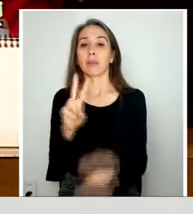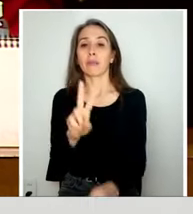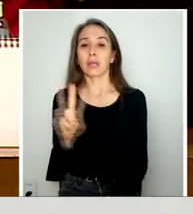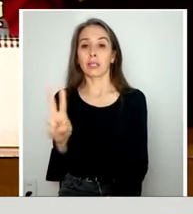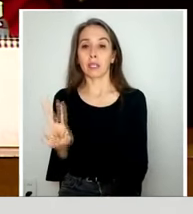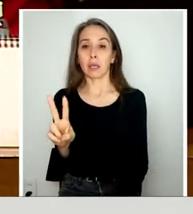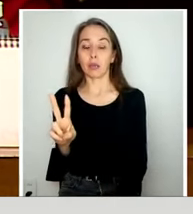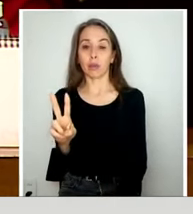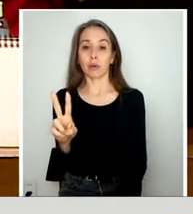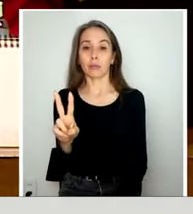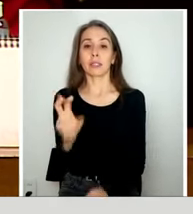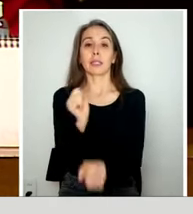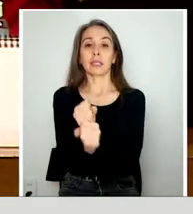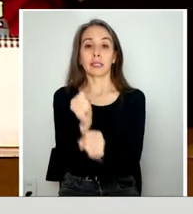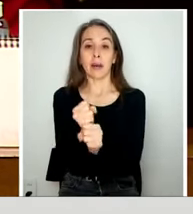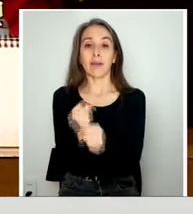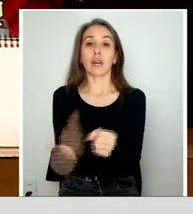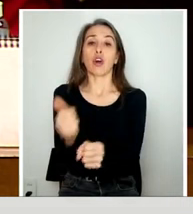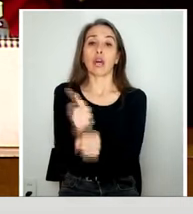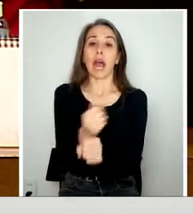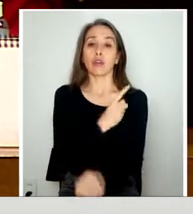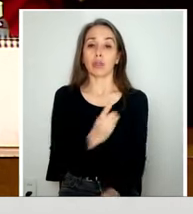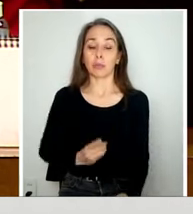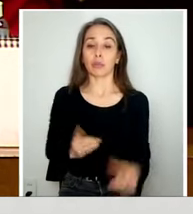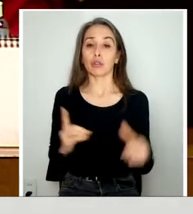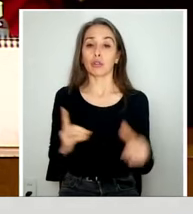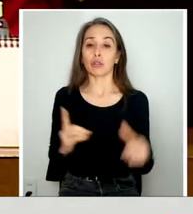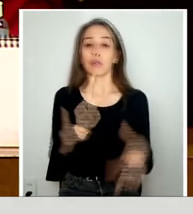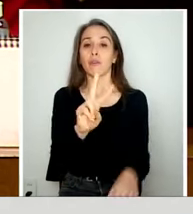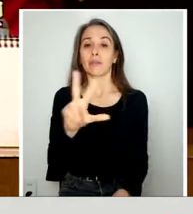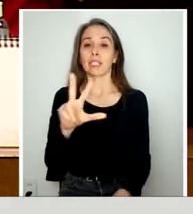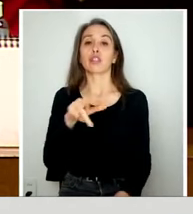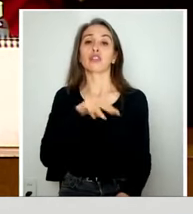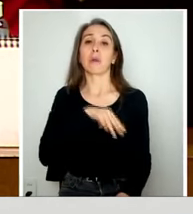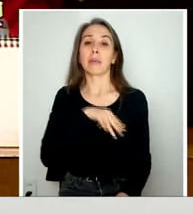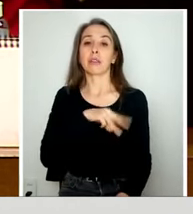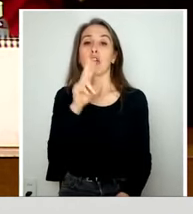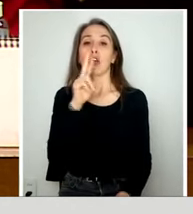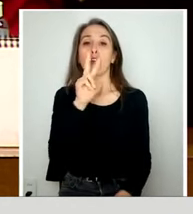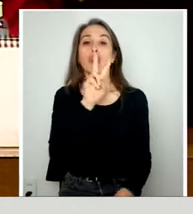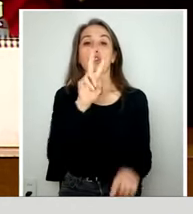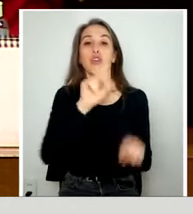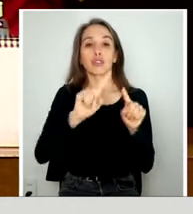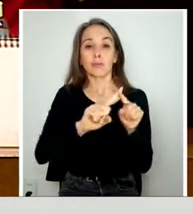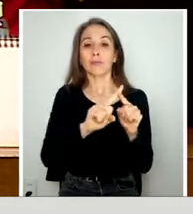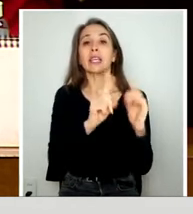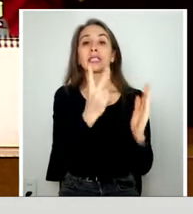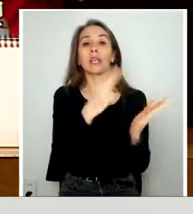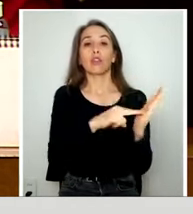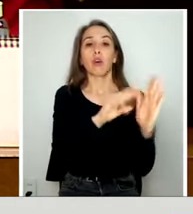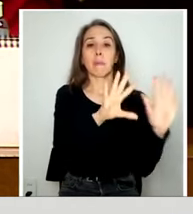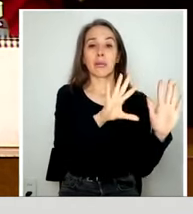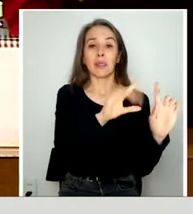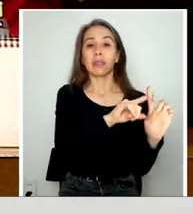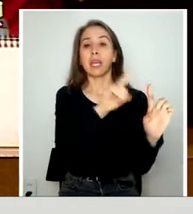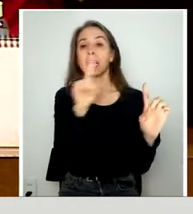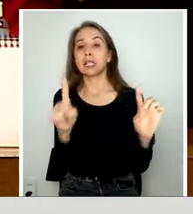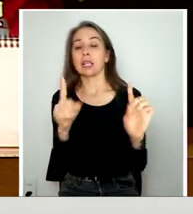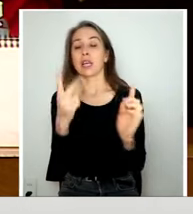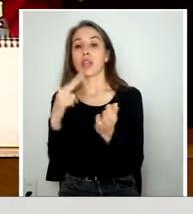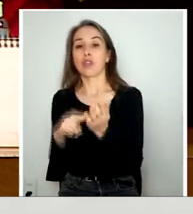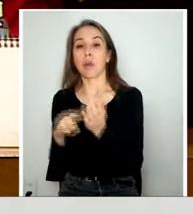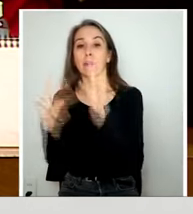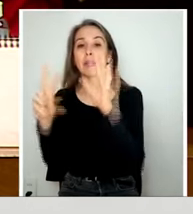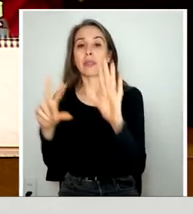ejerció el mismo cargo por el distrito número 28 región metropolitana por dos periodos seguidos entre el 2010 y el 2018